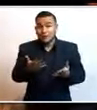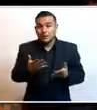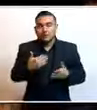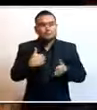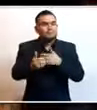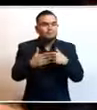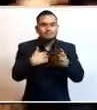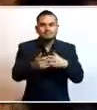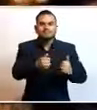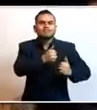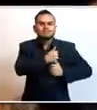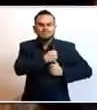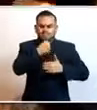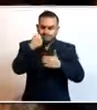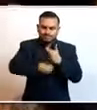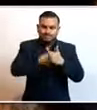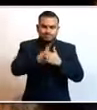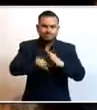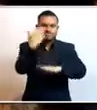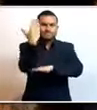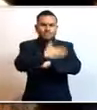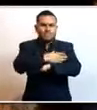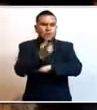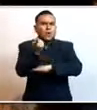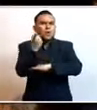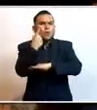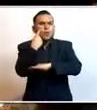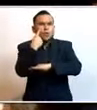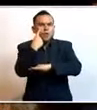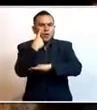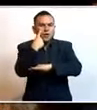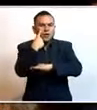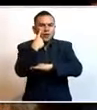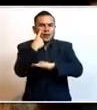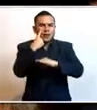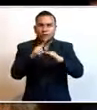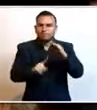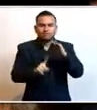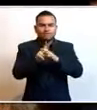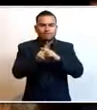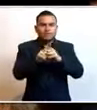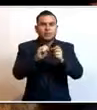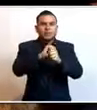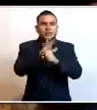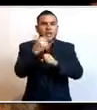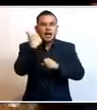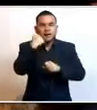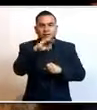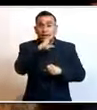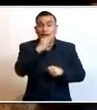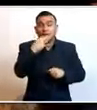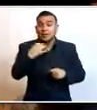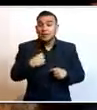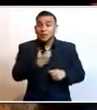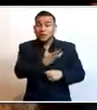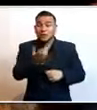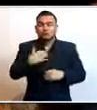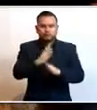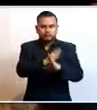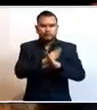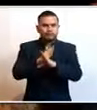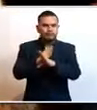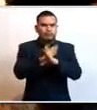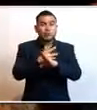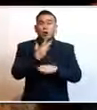están, defendiendo nuestra frontera para que no entre el virus por puntos ciegos. Para defender a toda la gente de